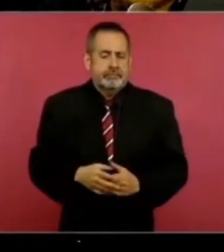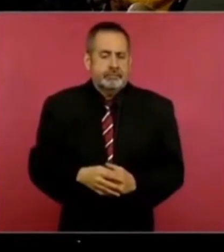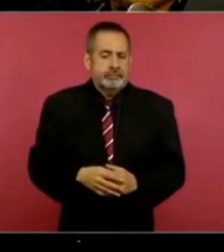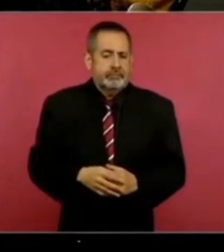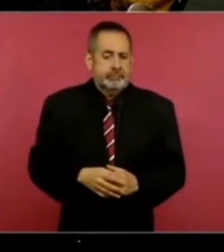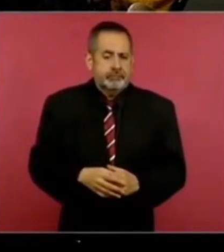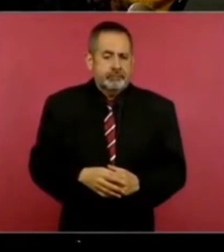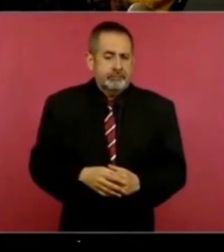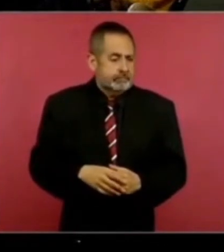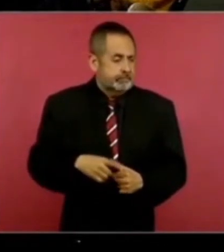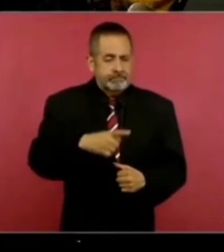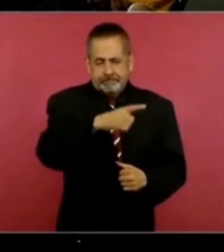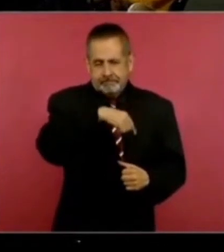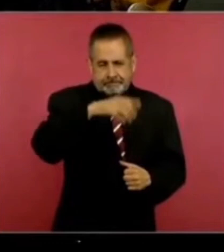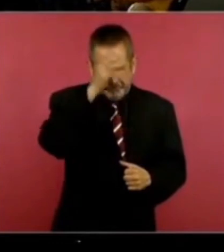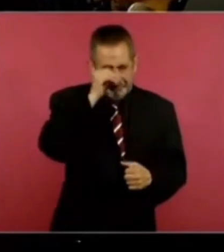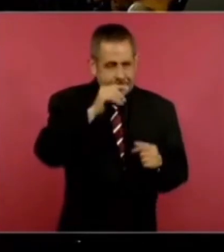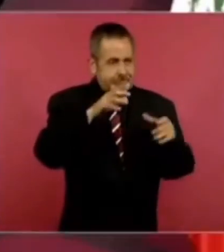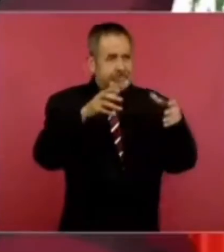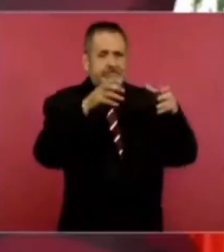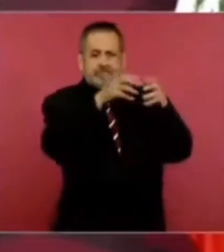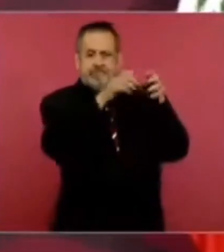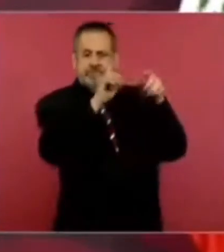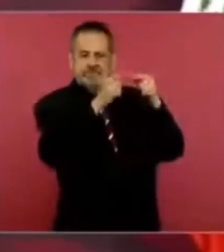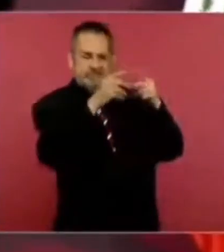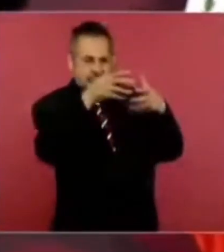Era el gran acuerdo